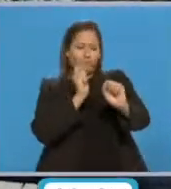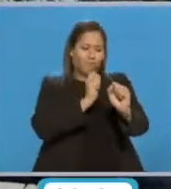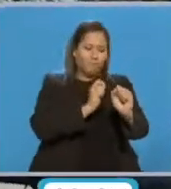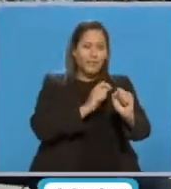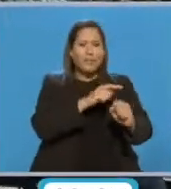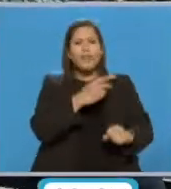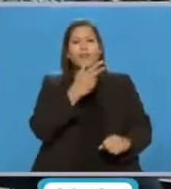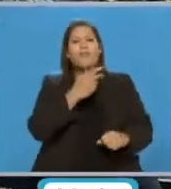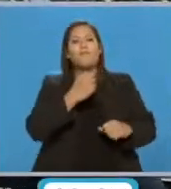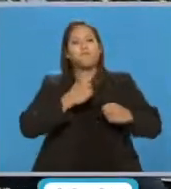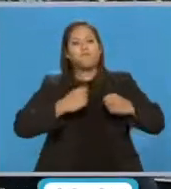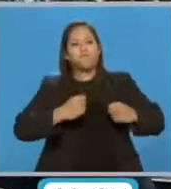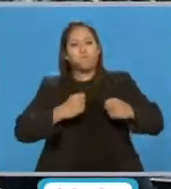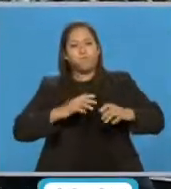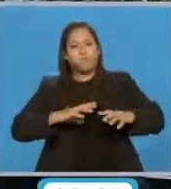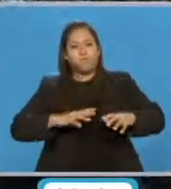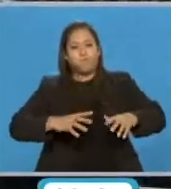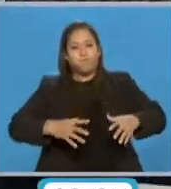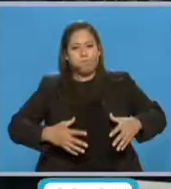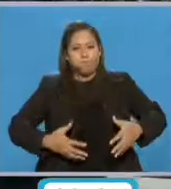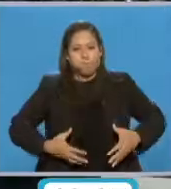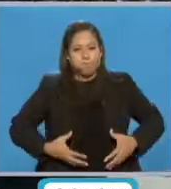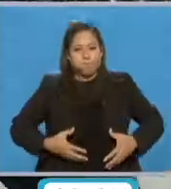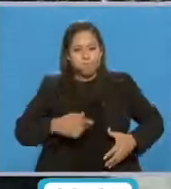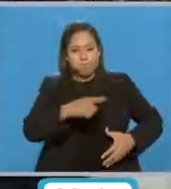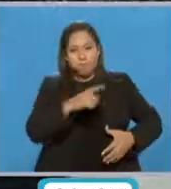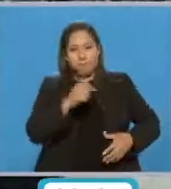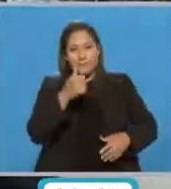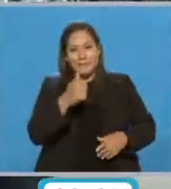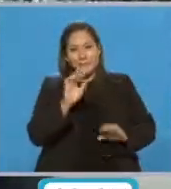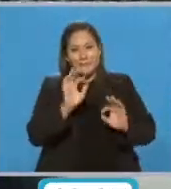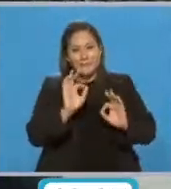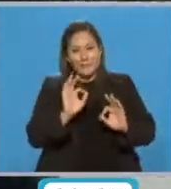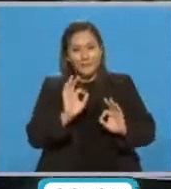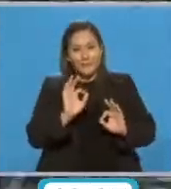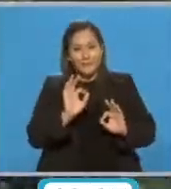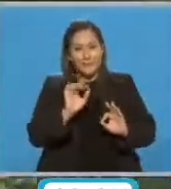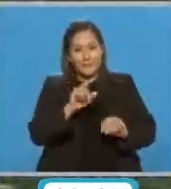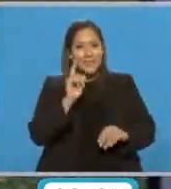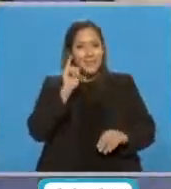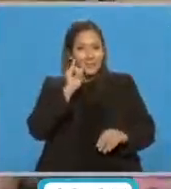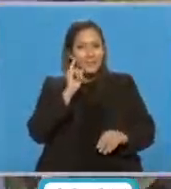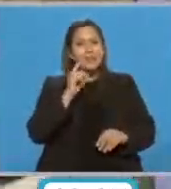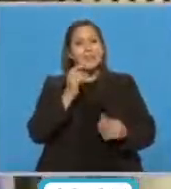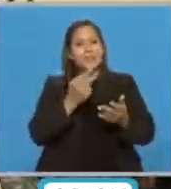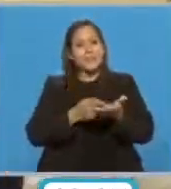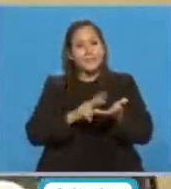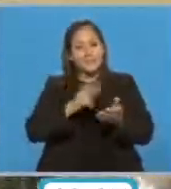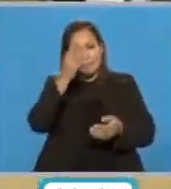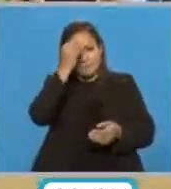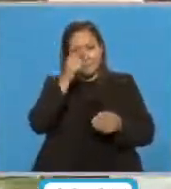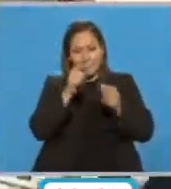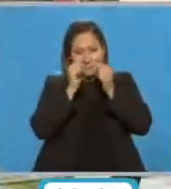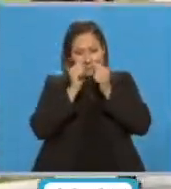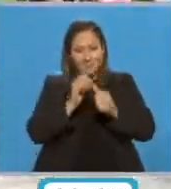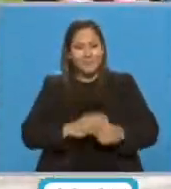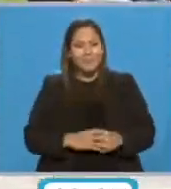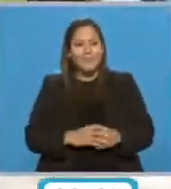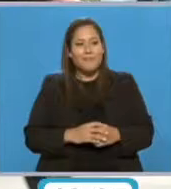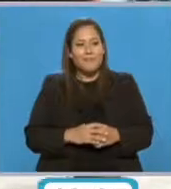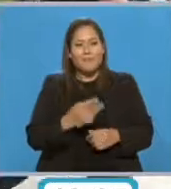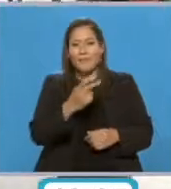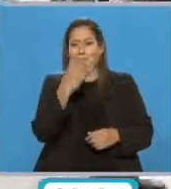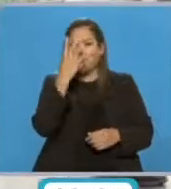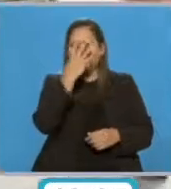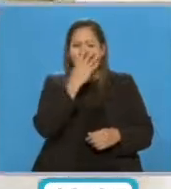estos gorditos rechonchos que están chidos. Escuche y aprenda. ¿A poco no es bonito